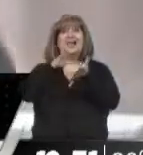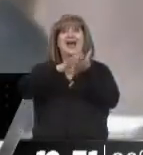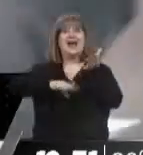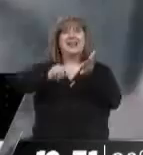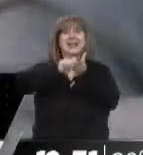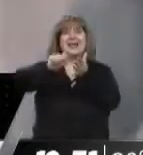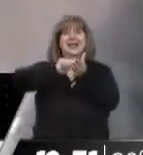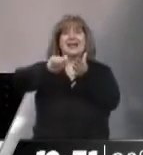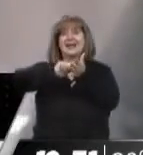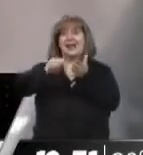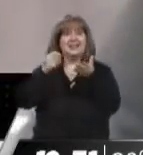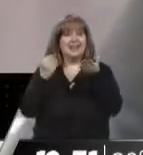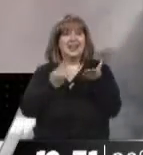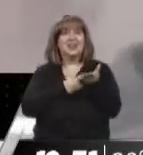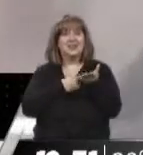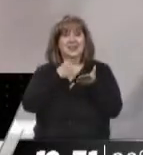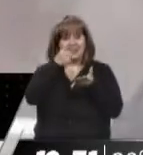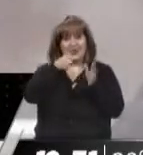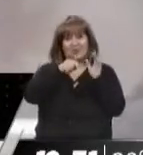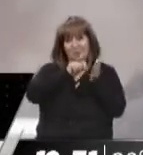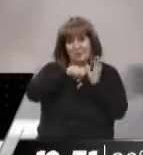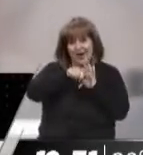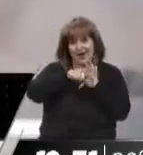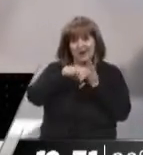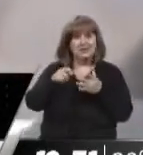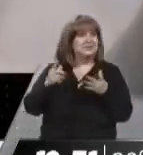y no las podíamos encontrar. ¿Y aparecieron?